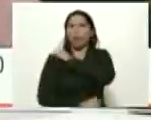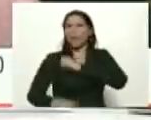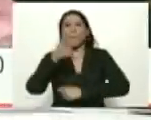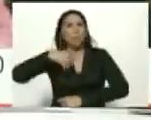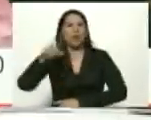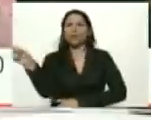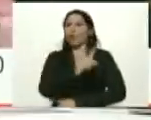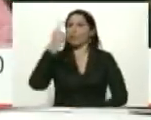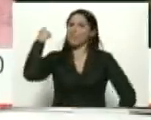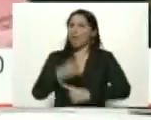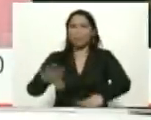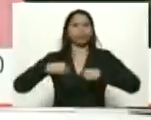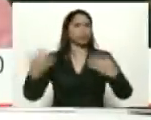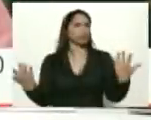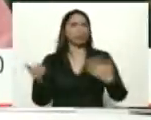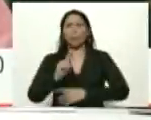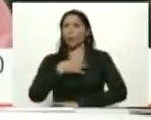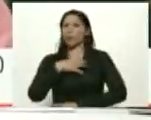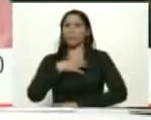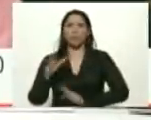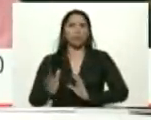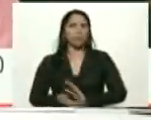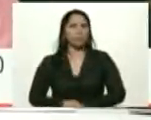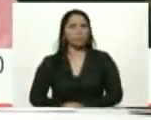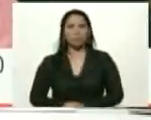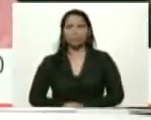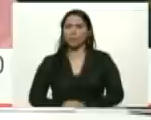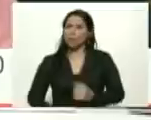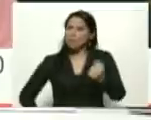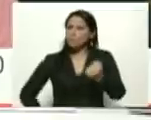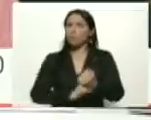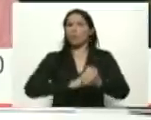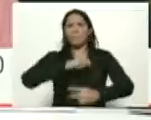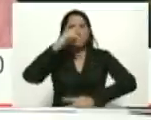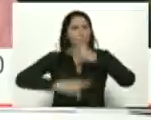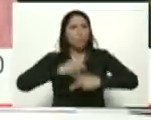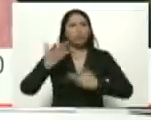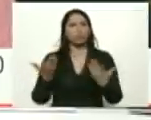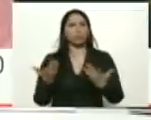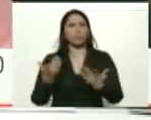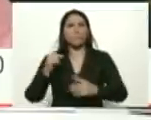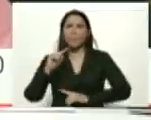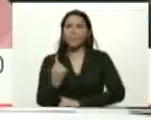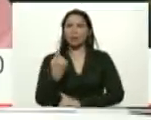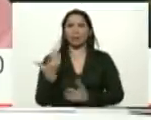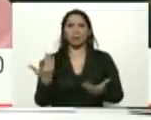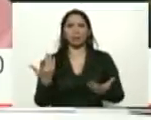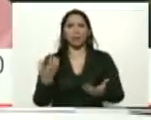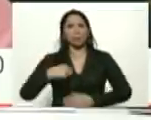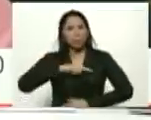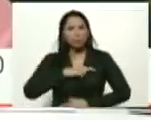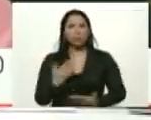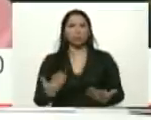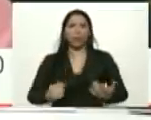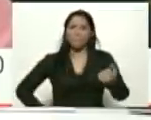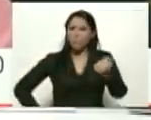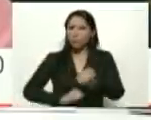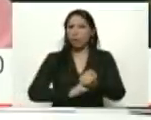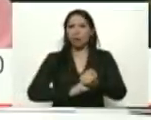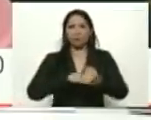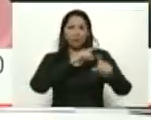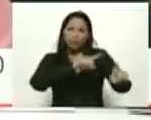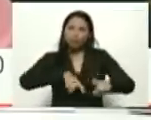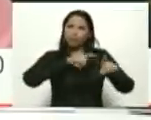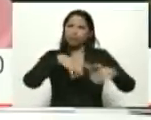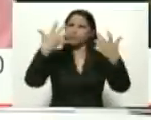No lo debemos aceptar. Si apoyamos la producción primaria, si apoyamos a la